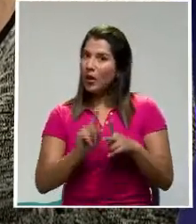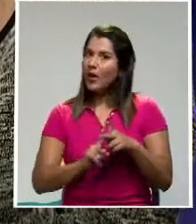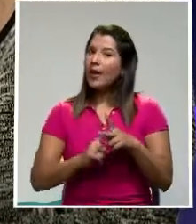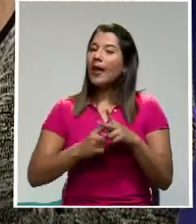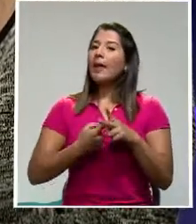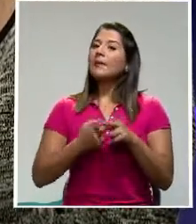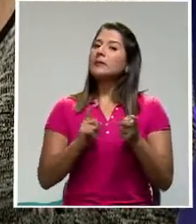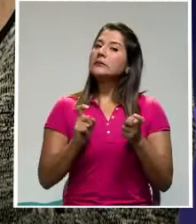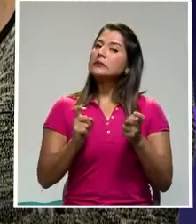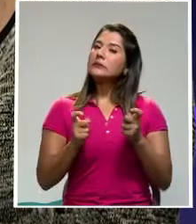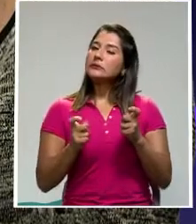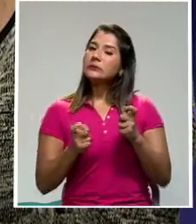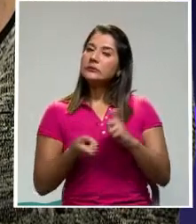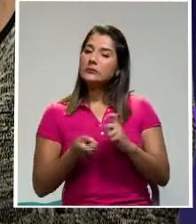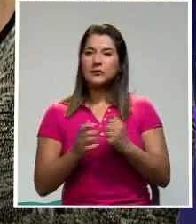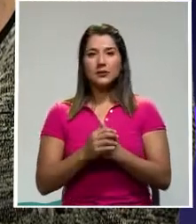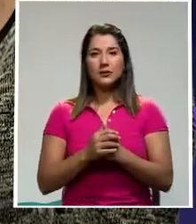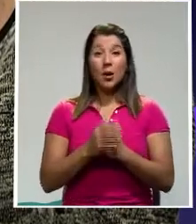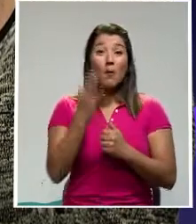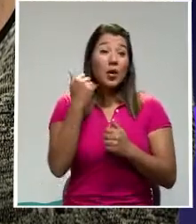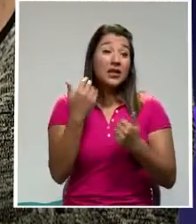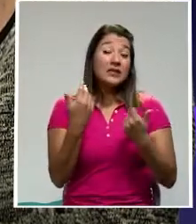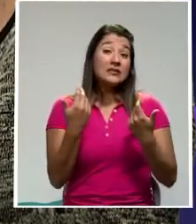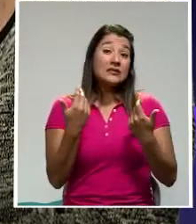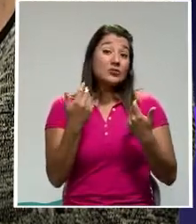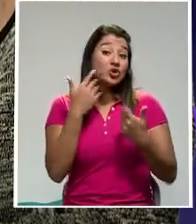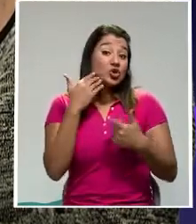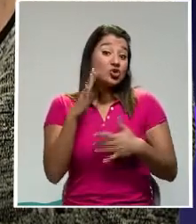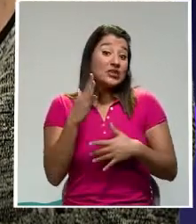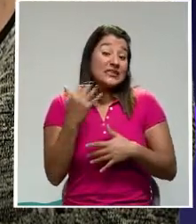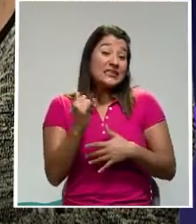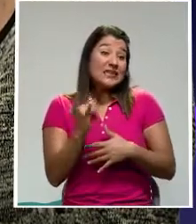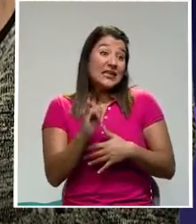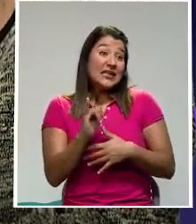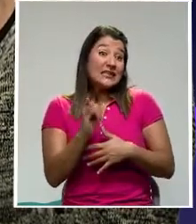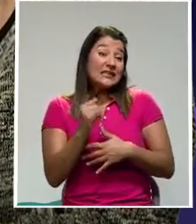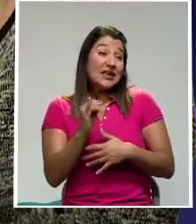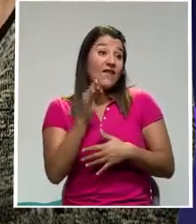poco relativo, como ya eso no sé si va a ser el negocio de ustedes.